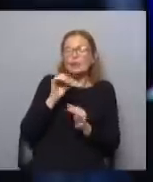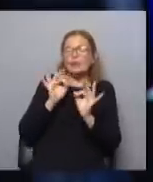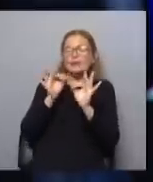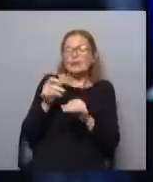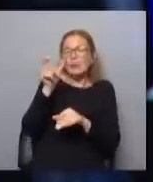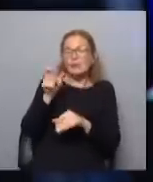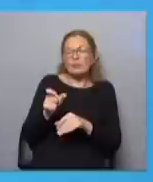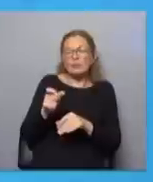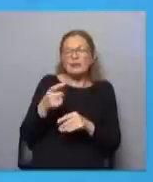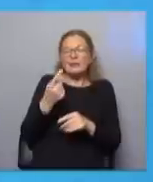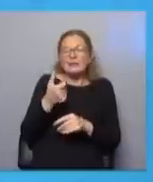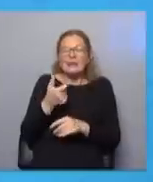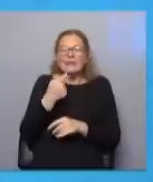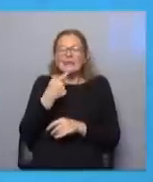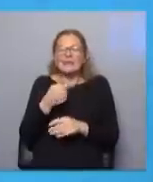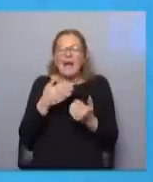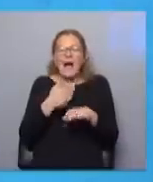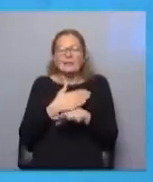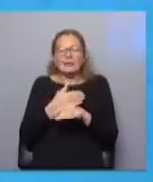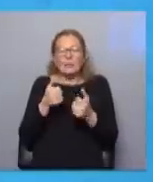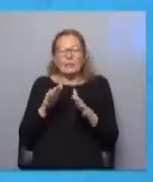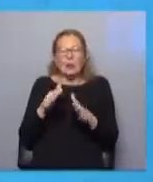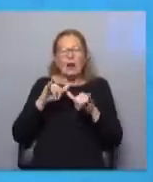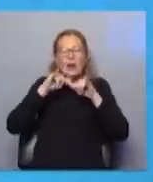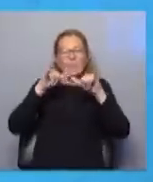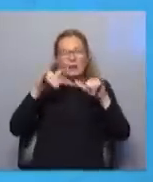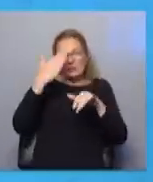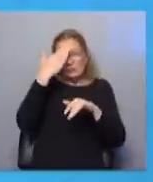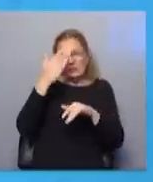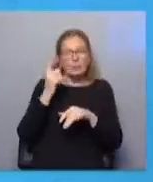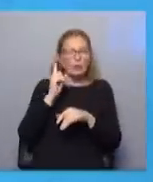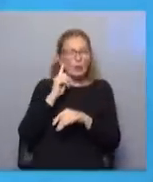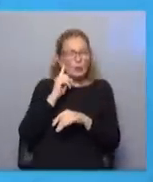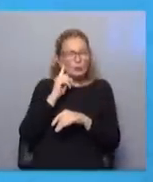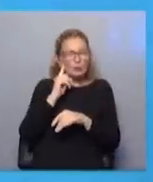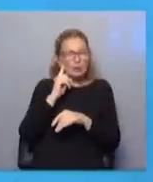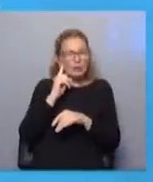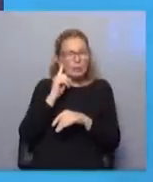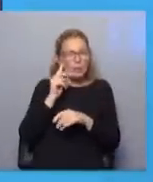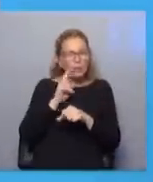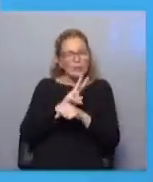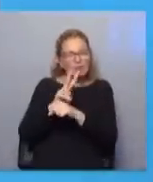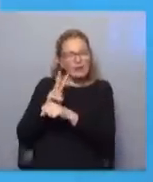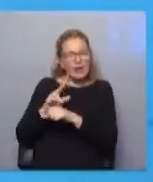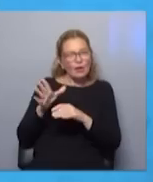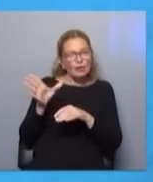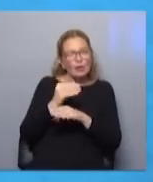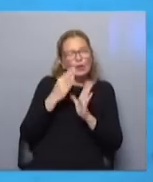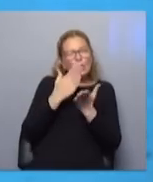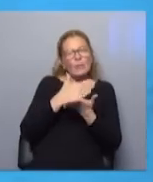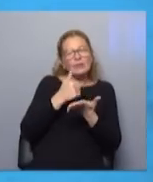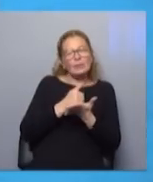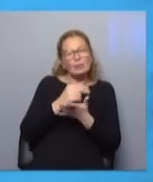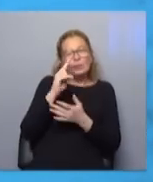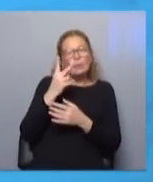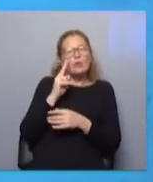recién en la introducción mencionaba esta campaña que lanzó el frente amplio el frente amplio se escucha con la que se pretenden recorrer todo el interior del país como lo